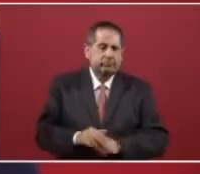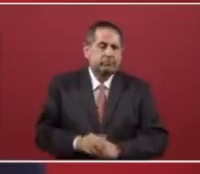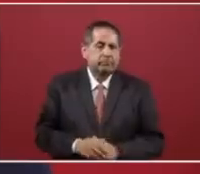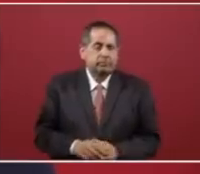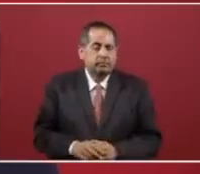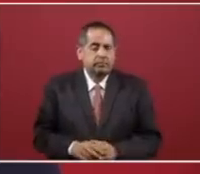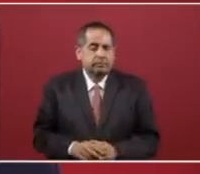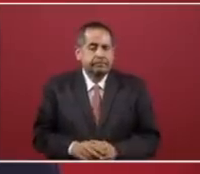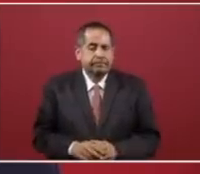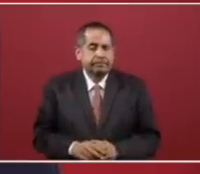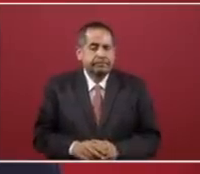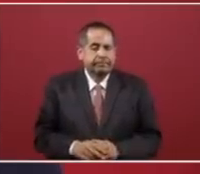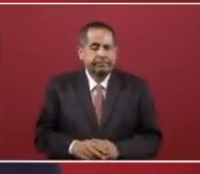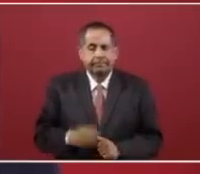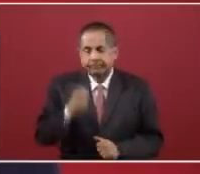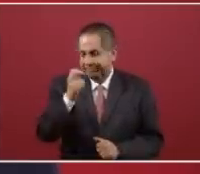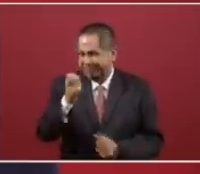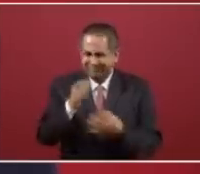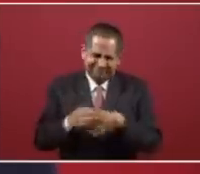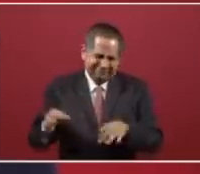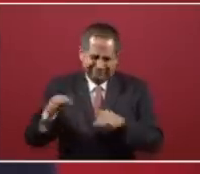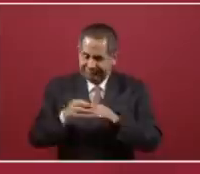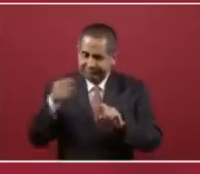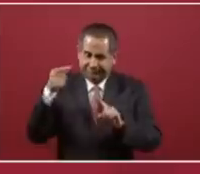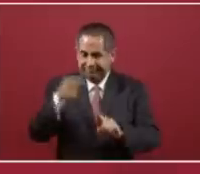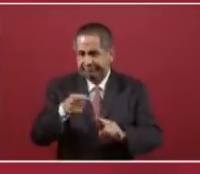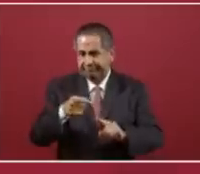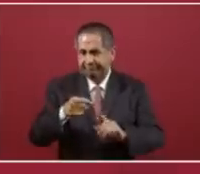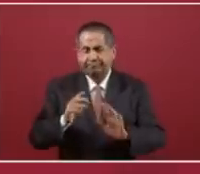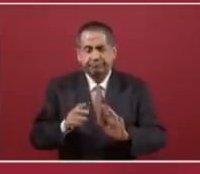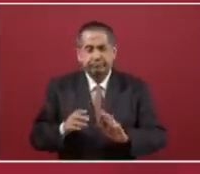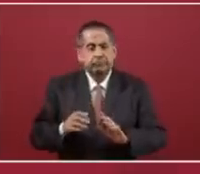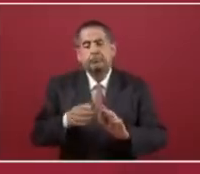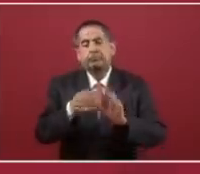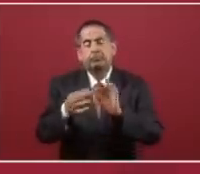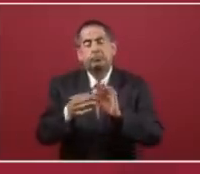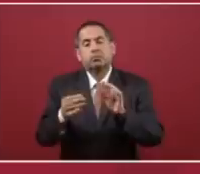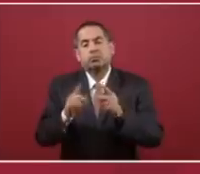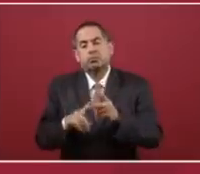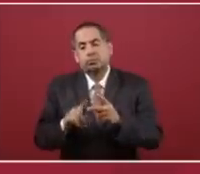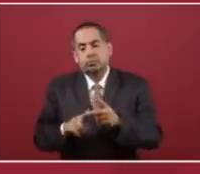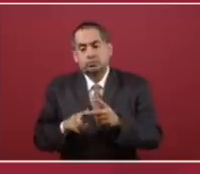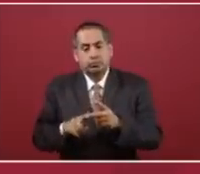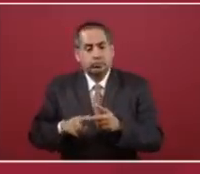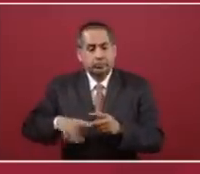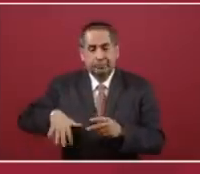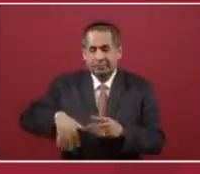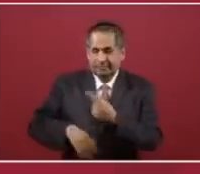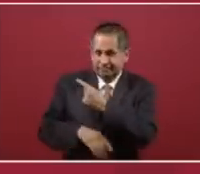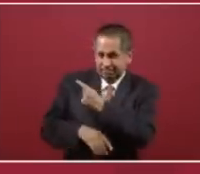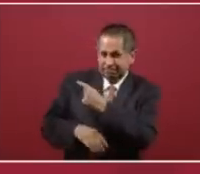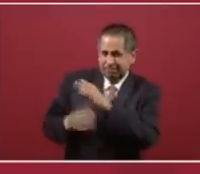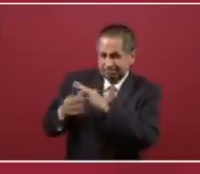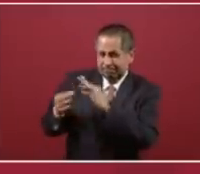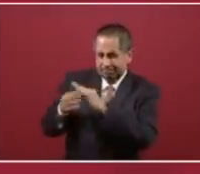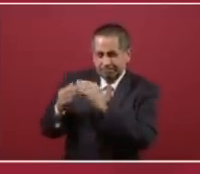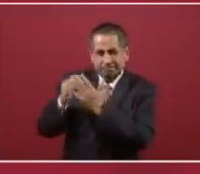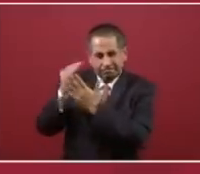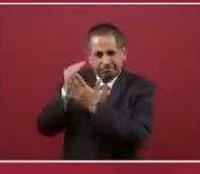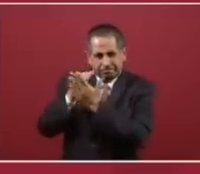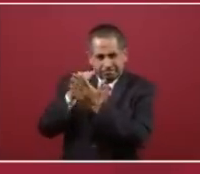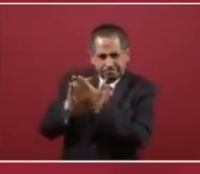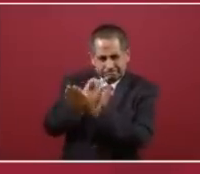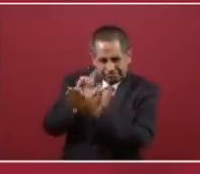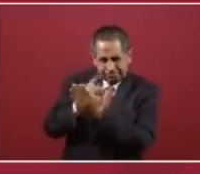y eso es muy importante luego todo esto que estamos haciendo de ajustar el marco